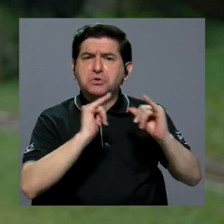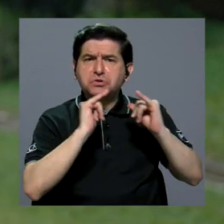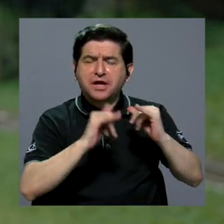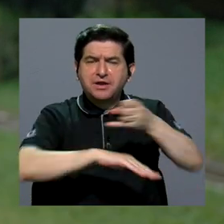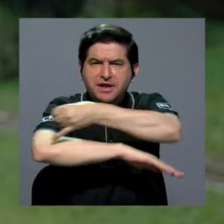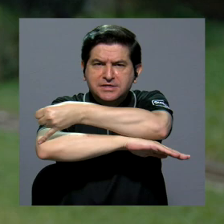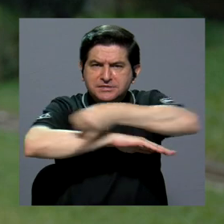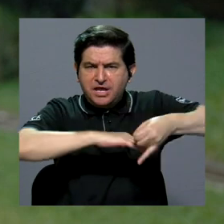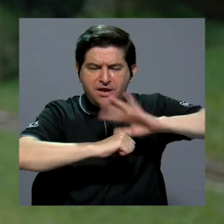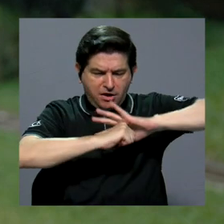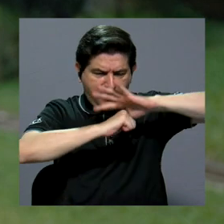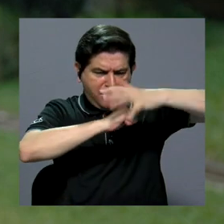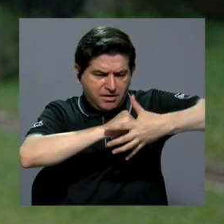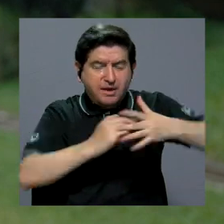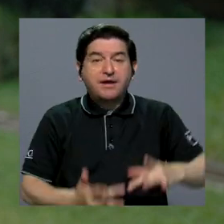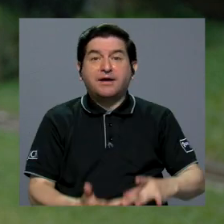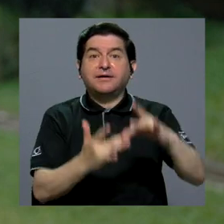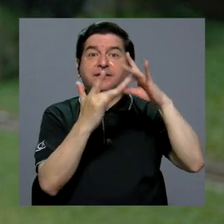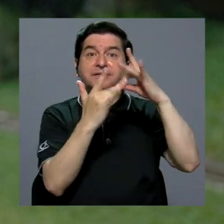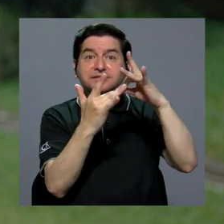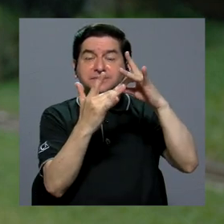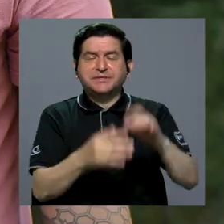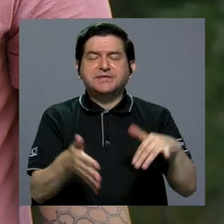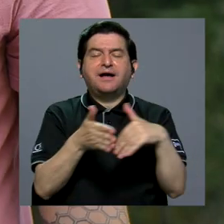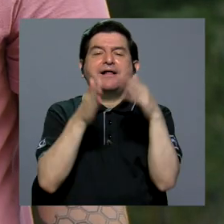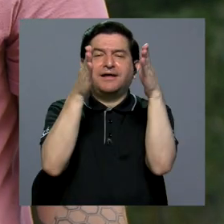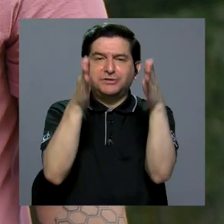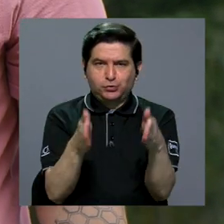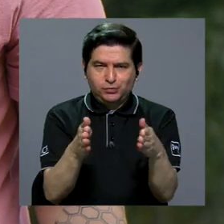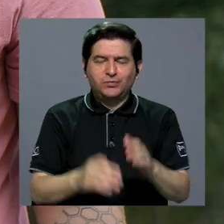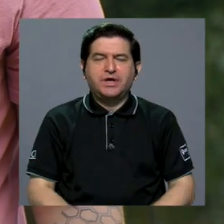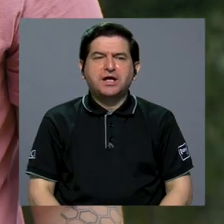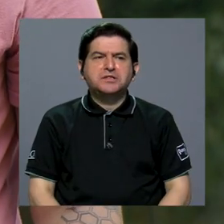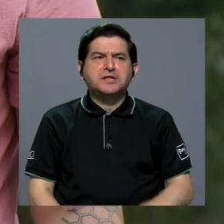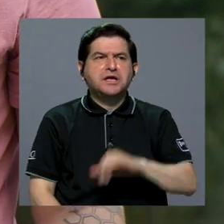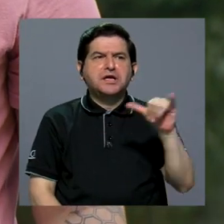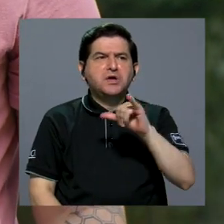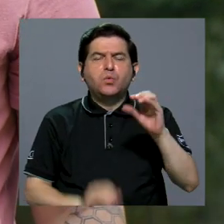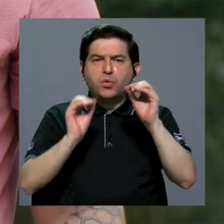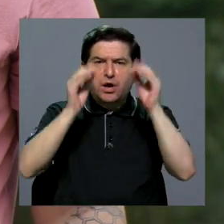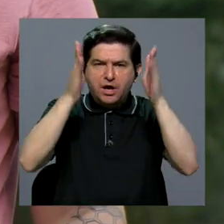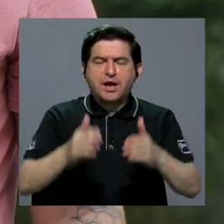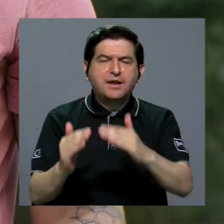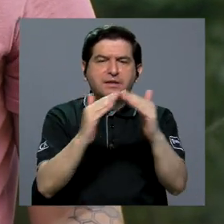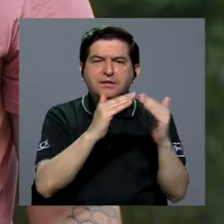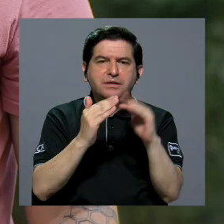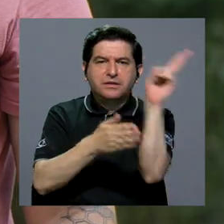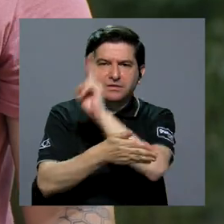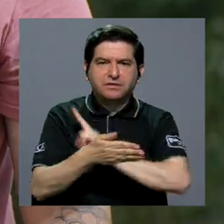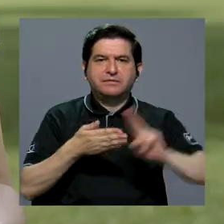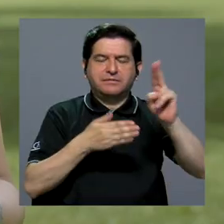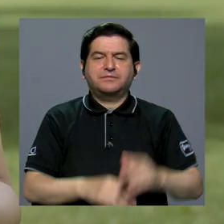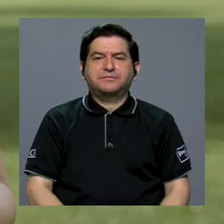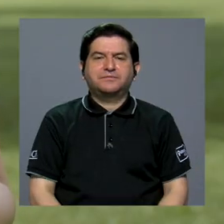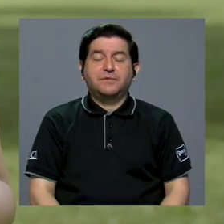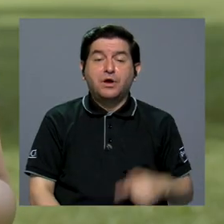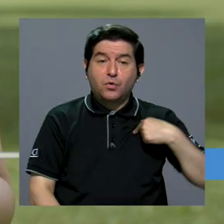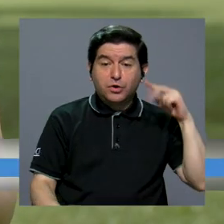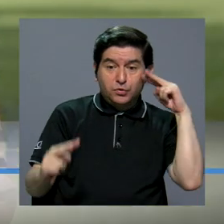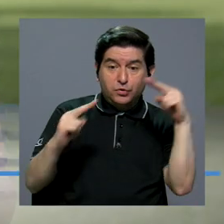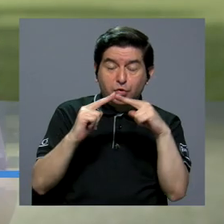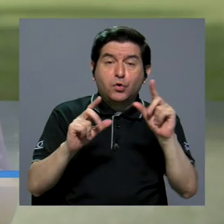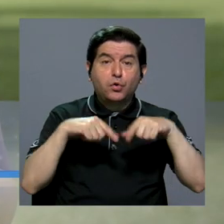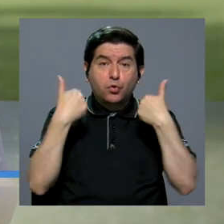en la ingeniería aeroespacial, principalmente estudiantes y algunos docentes de la comunidad universitaria. Cuando conocí el